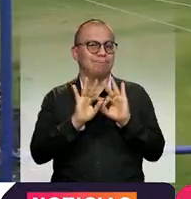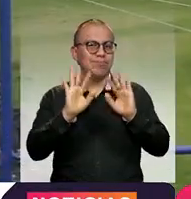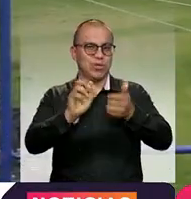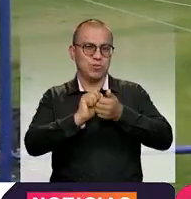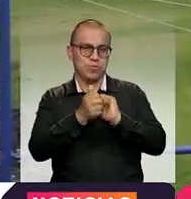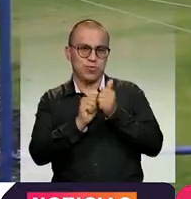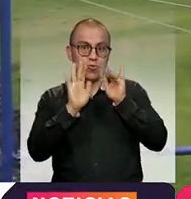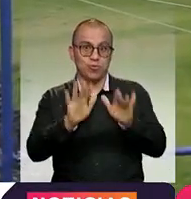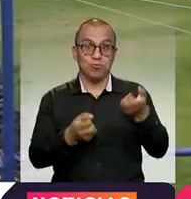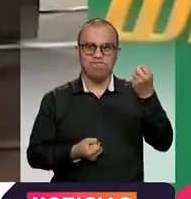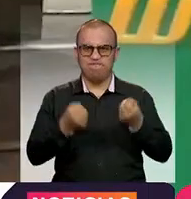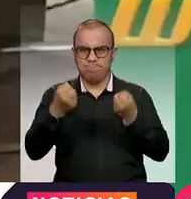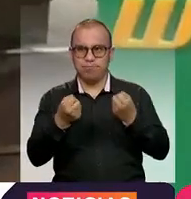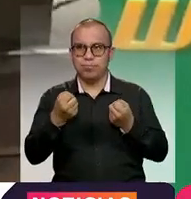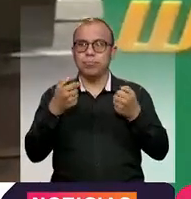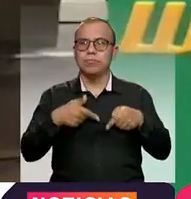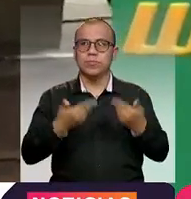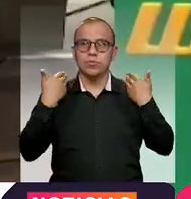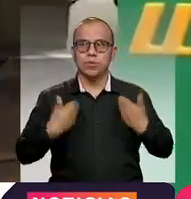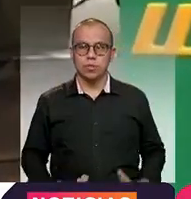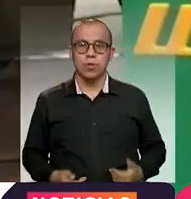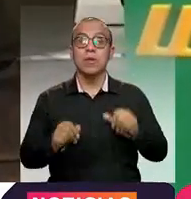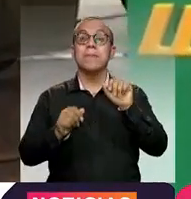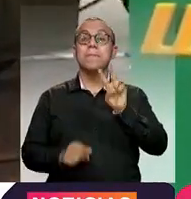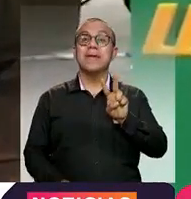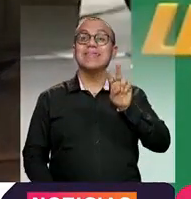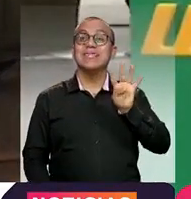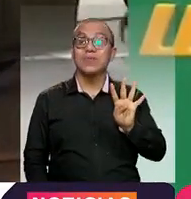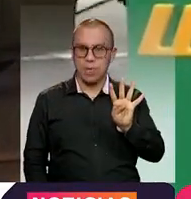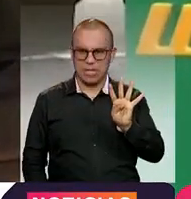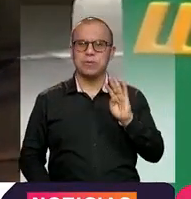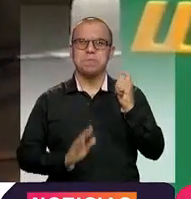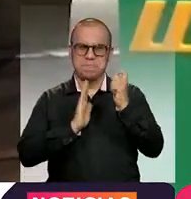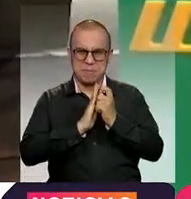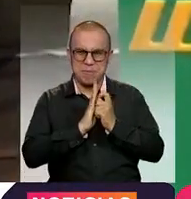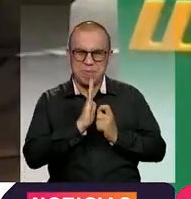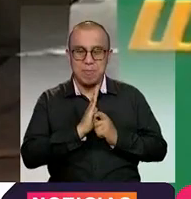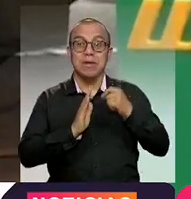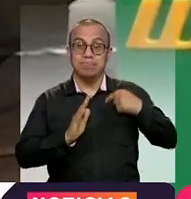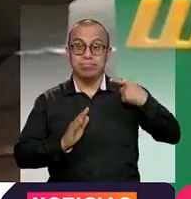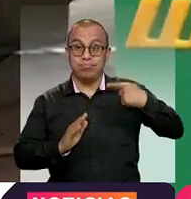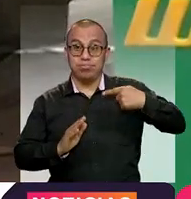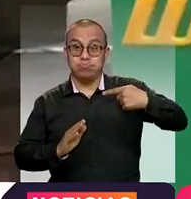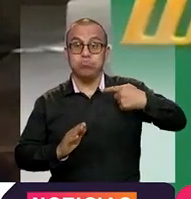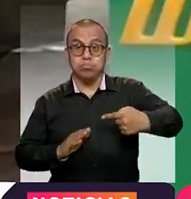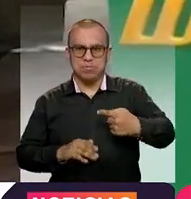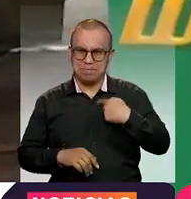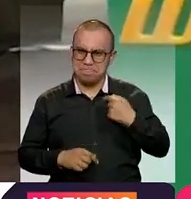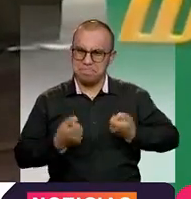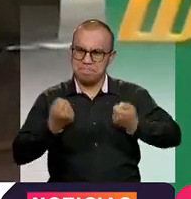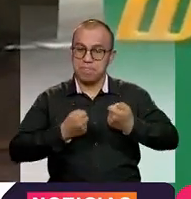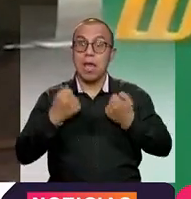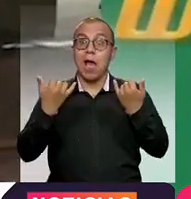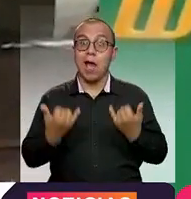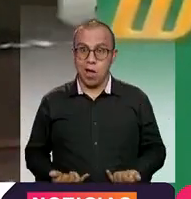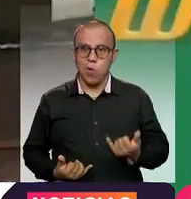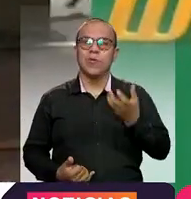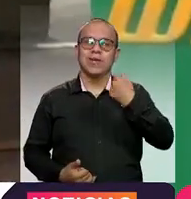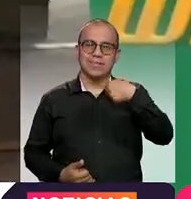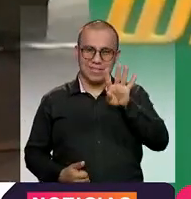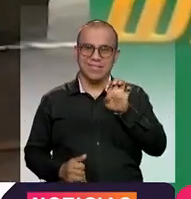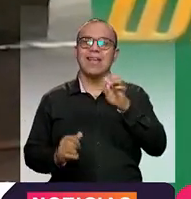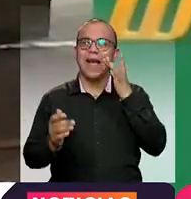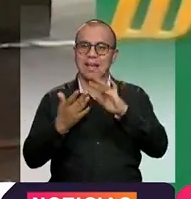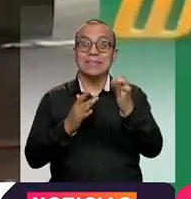deporte motor en Colombia. Corro 24 versiones de manera consecutiva, luego es un récord que he venido manteniendo, vamos por la 10ª victoria en unas 6